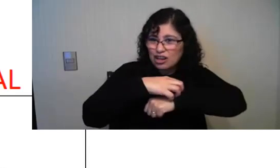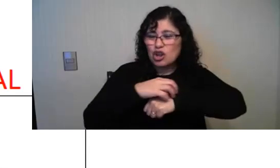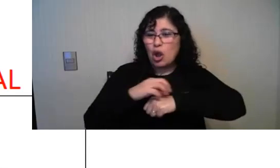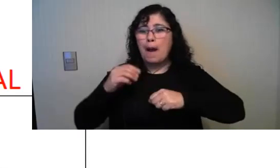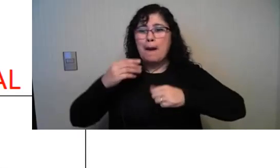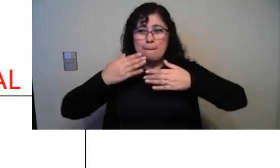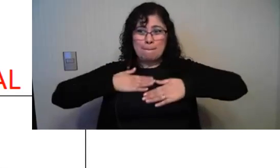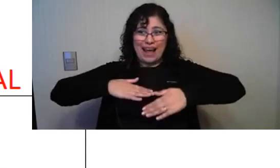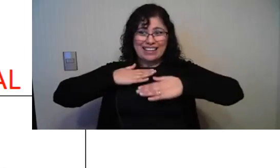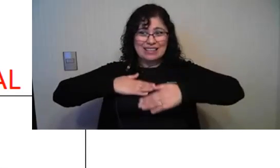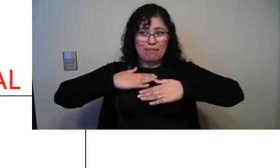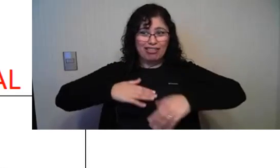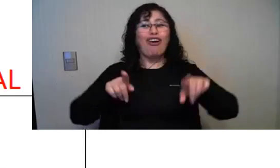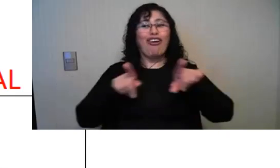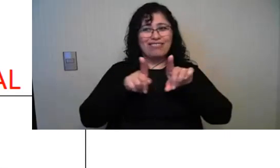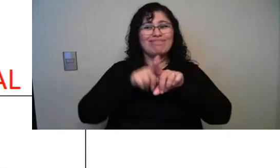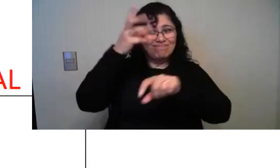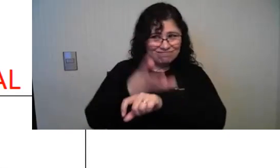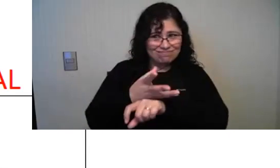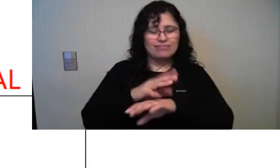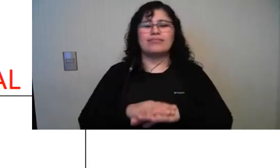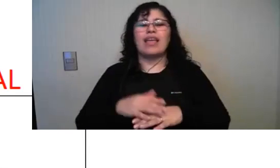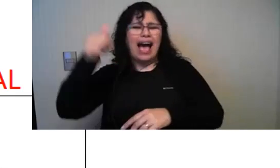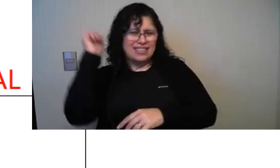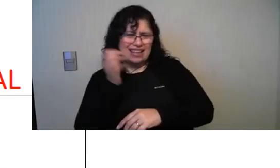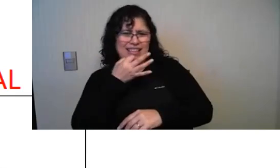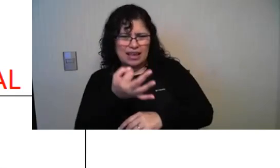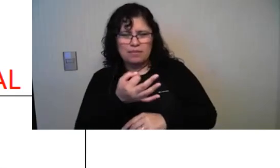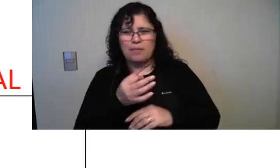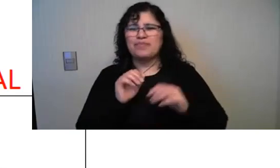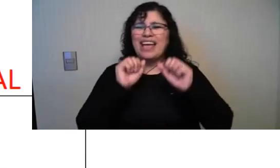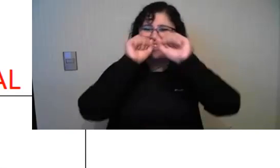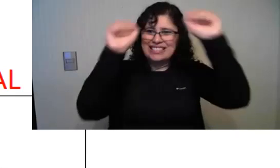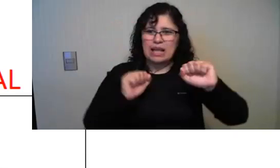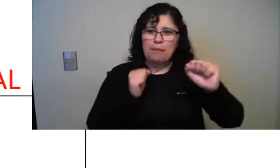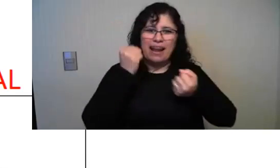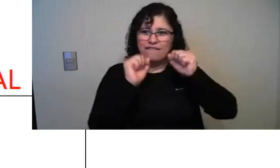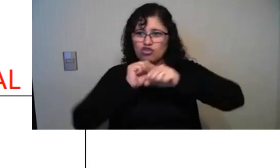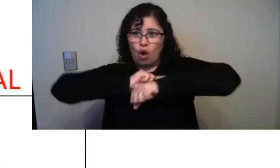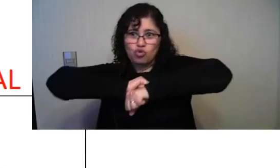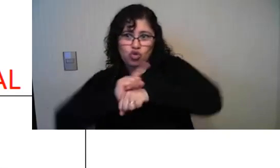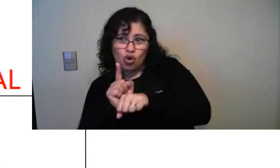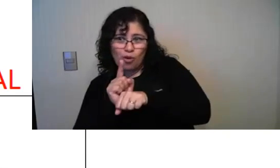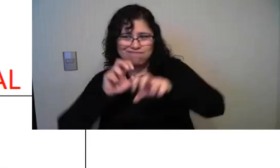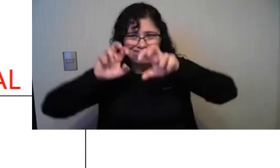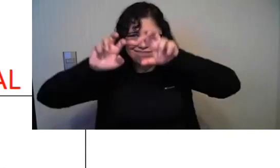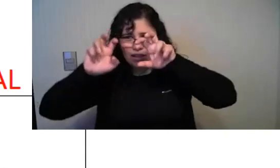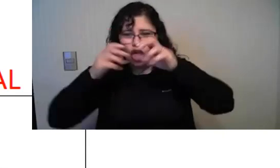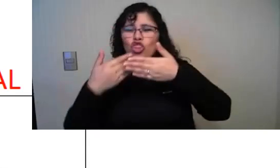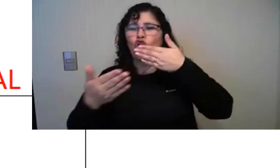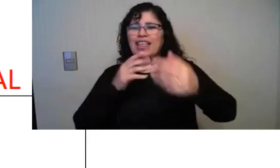ayer, hablamos de que el sistema nervioso autónomo, en su parte simpática, está ubicada en la región